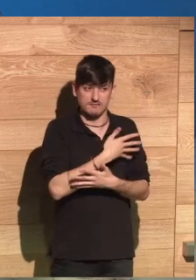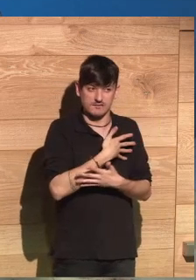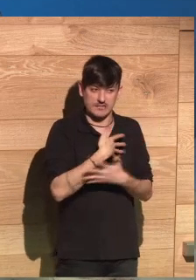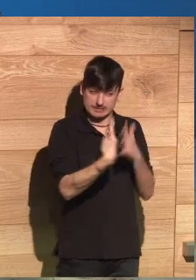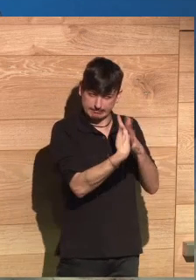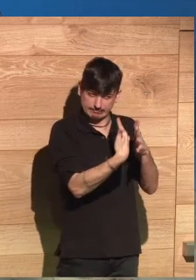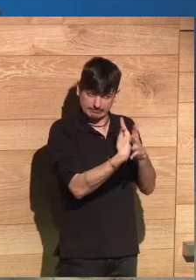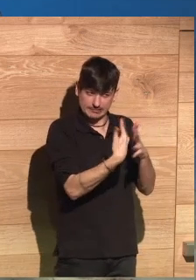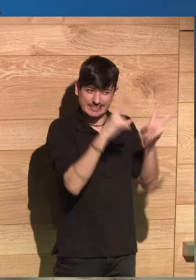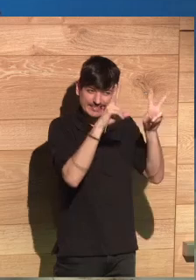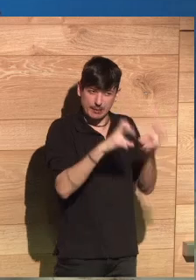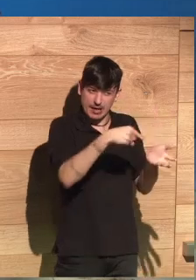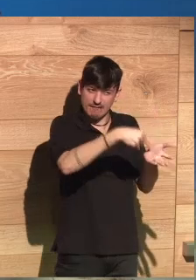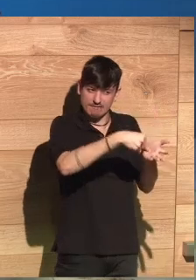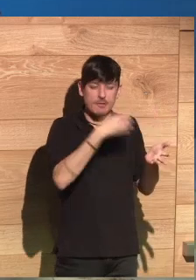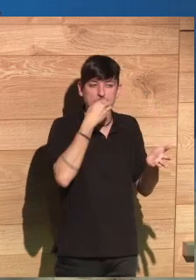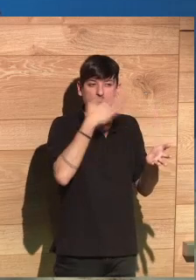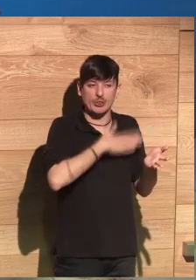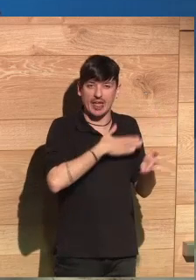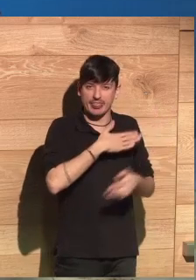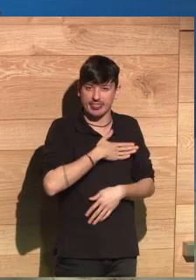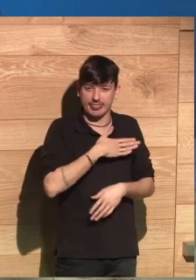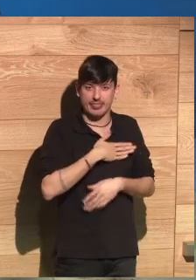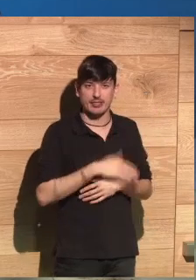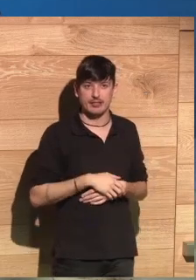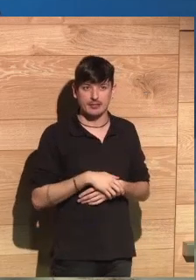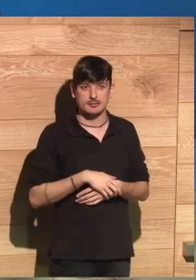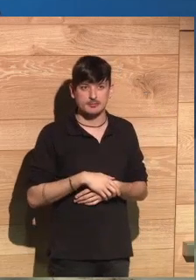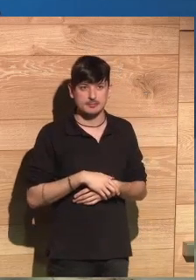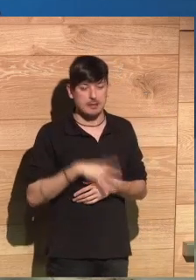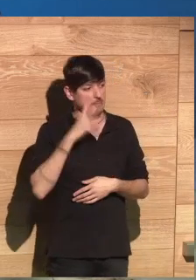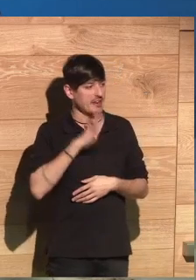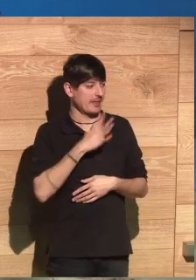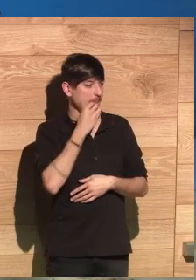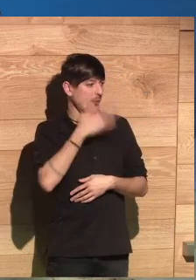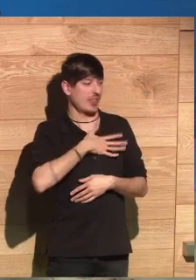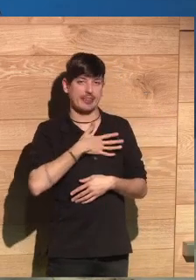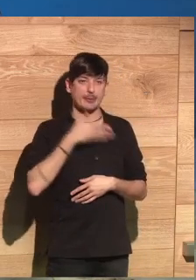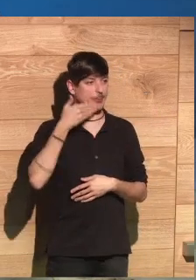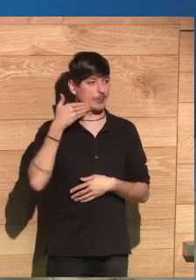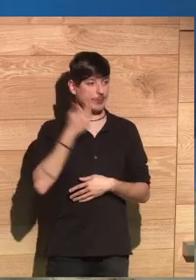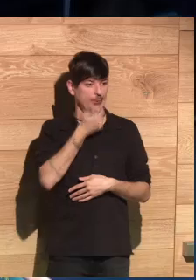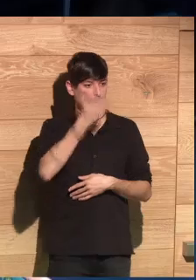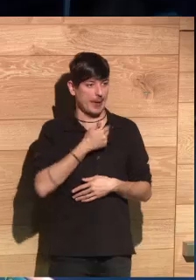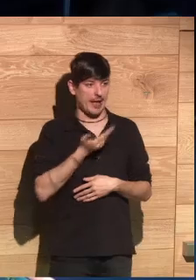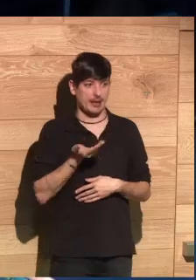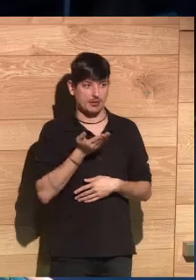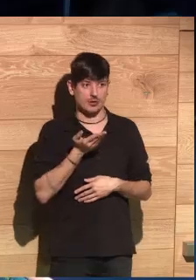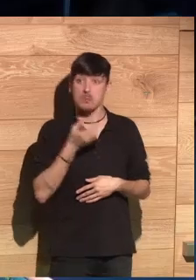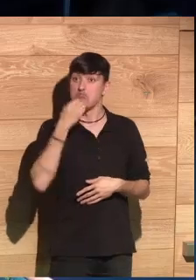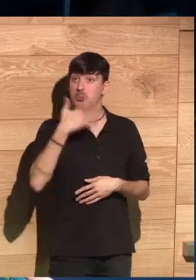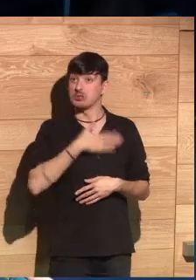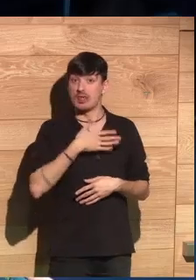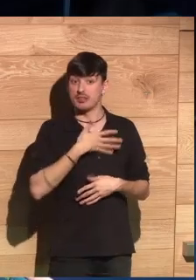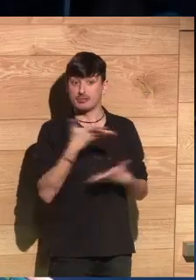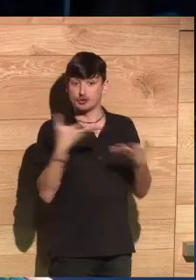reivindicación tuya de la bondad, que sé que hay alguno que le chirría, porque parece que la bondad no tiene ni prestigio ni glamour. Pero la bondad es lo que permite que estemos aquí todos,